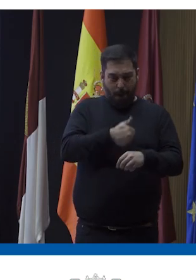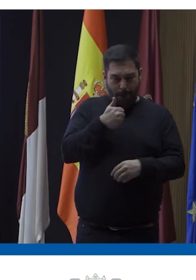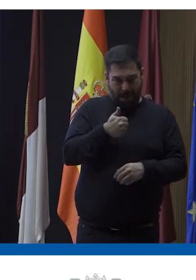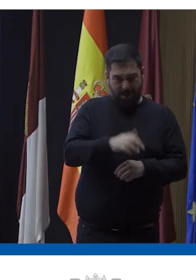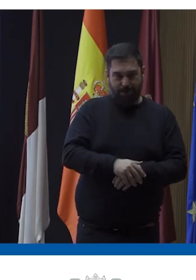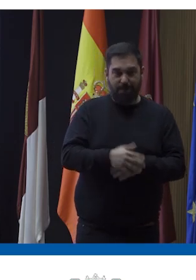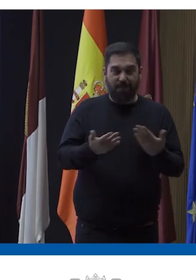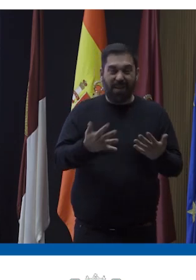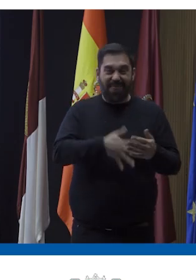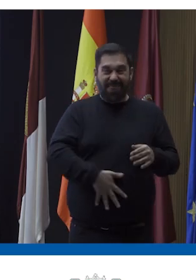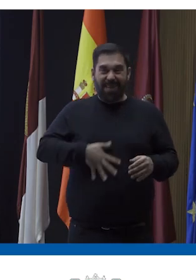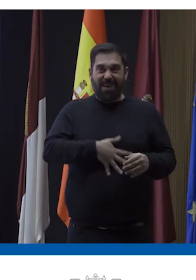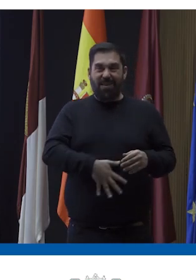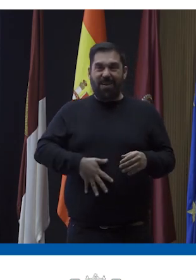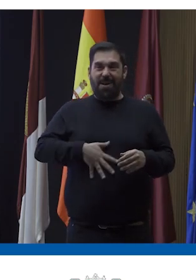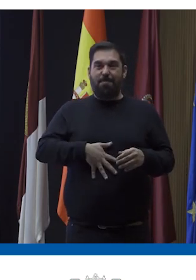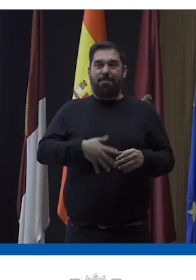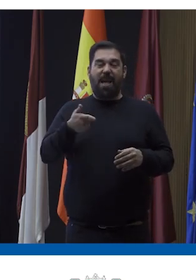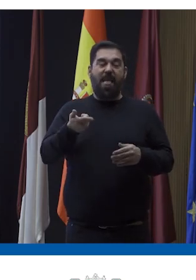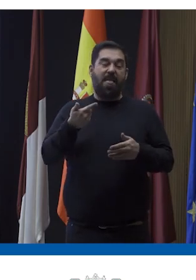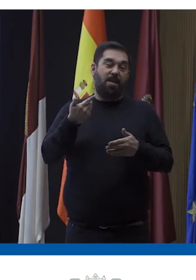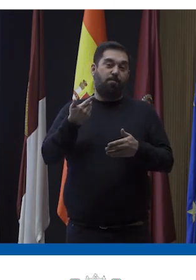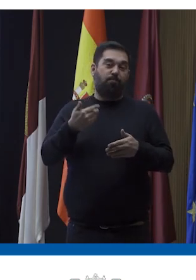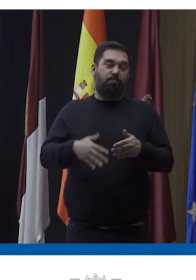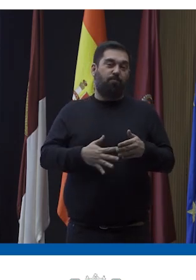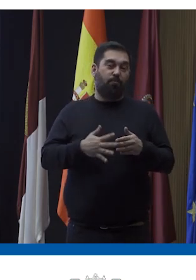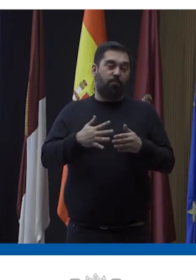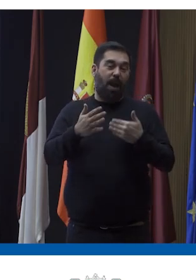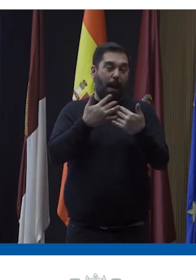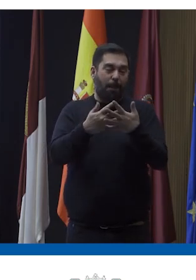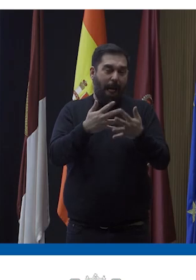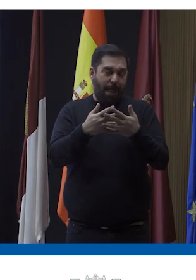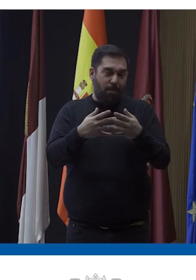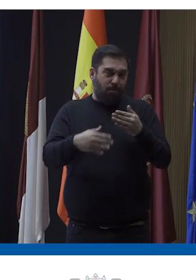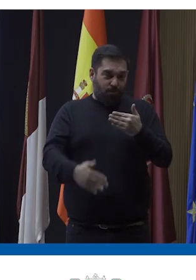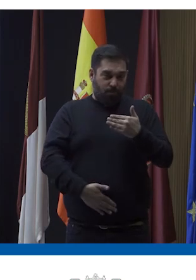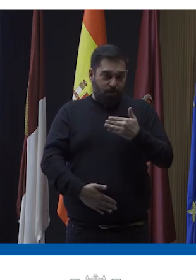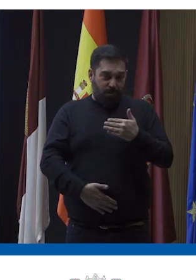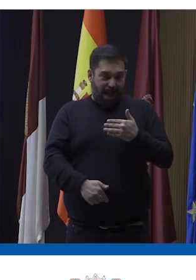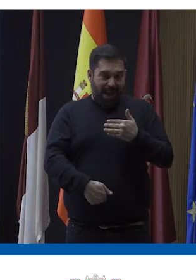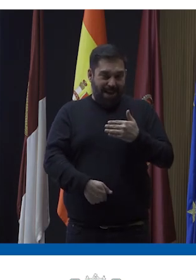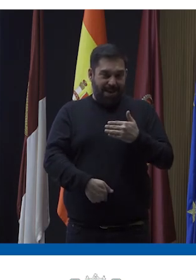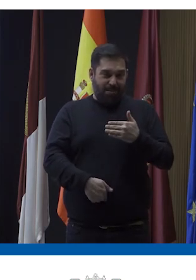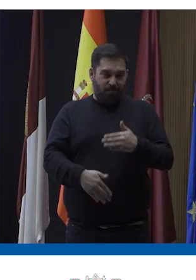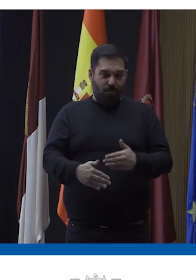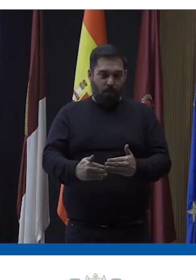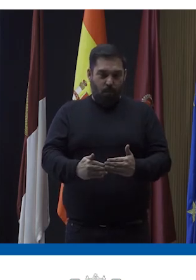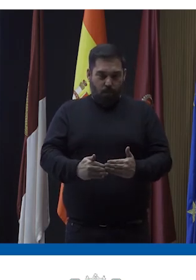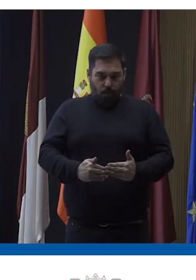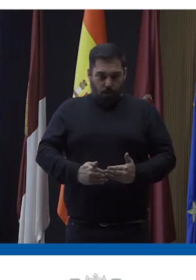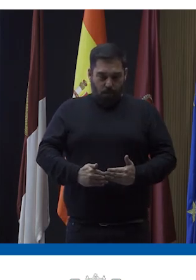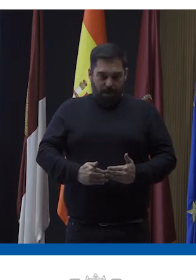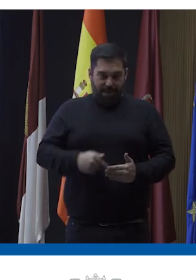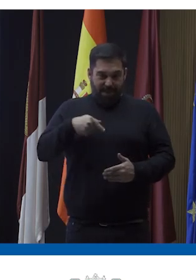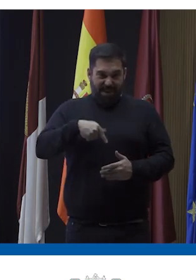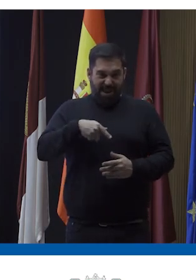Entonces, el abdomen siempre, con la mano debajo del ombligo, podemos controlar un poco que el abdomen esté metido para adentro y ese va a